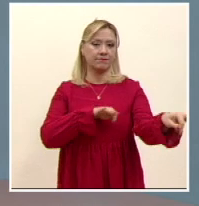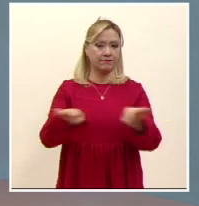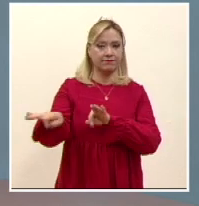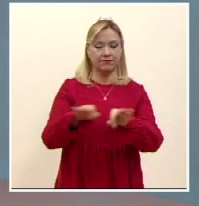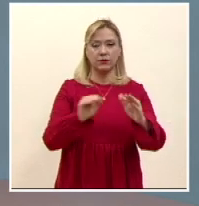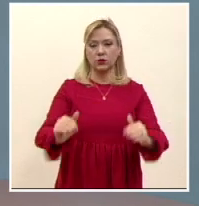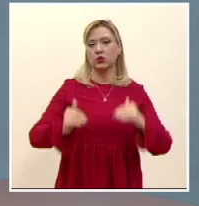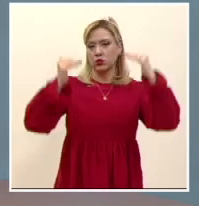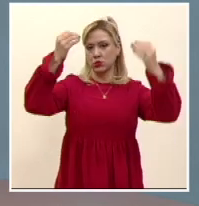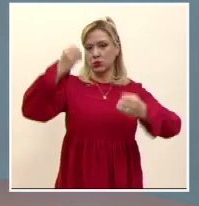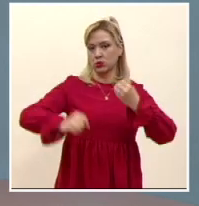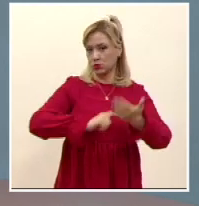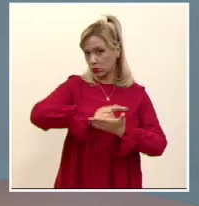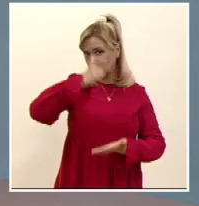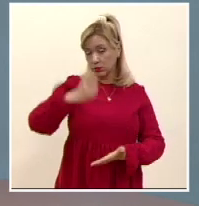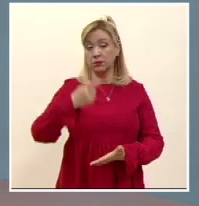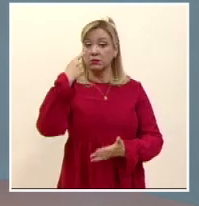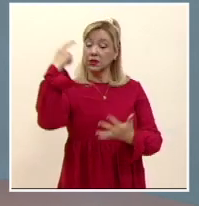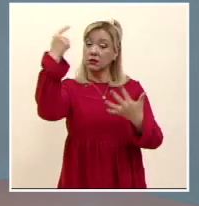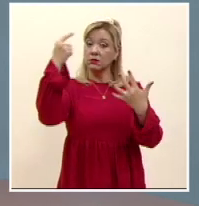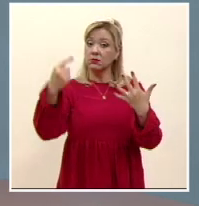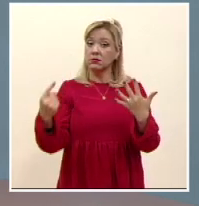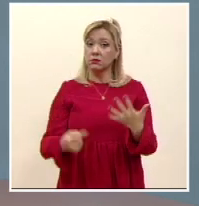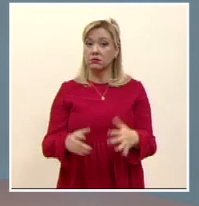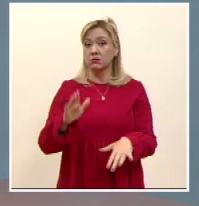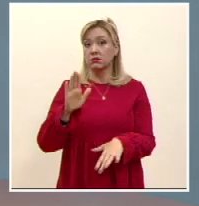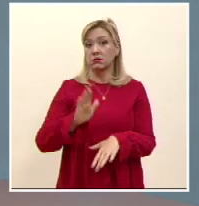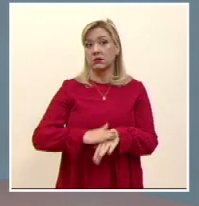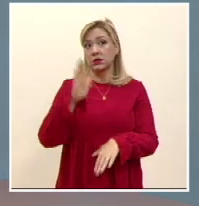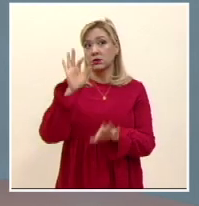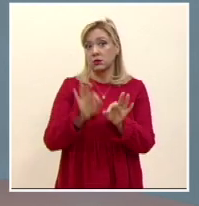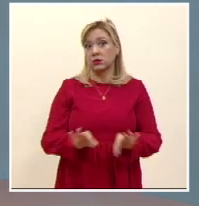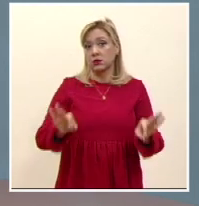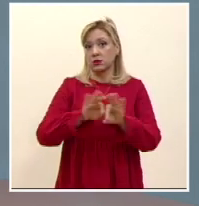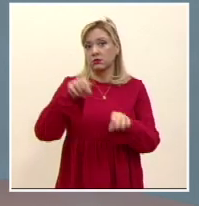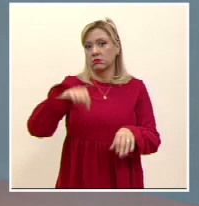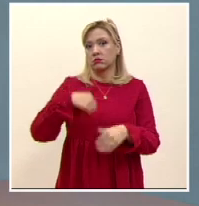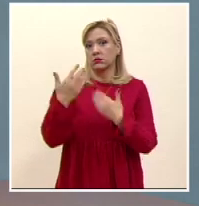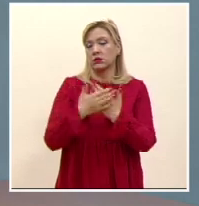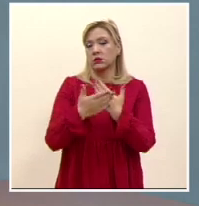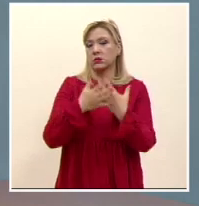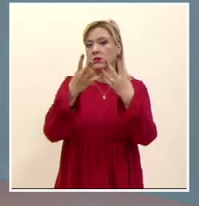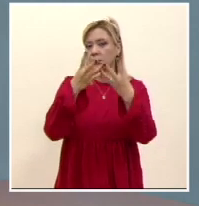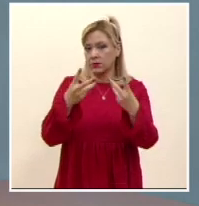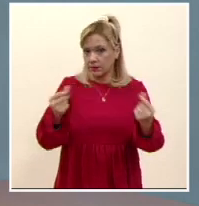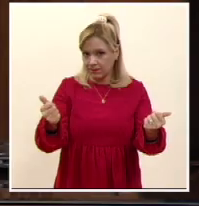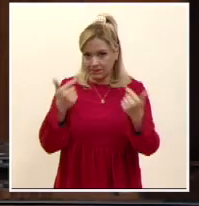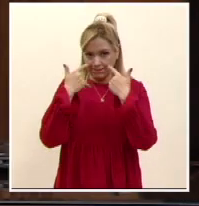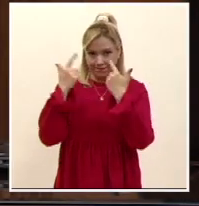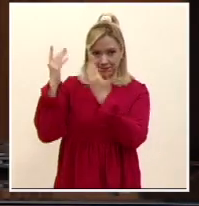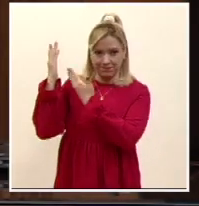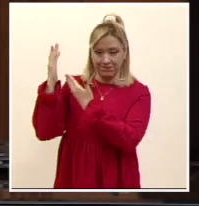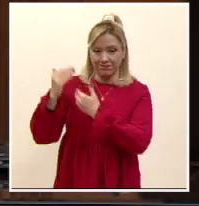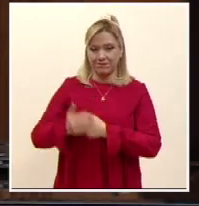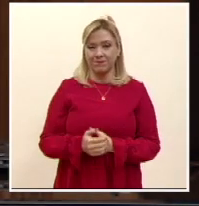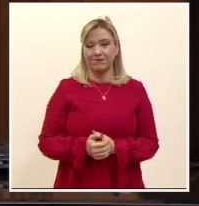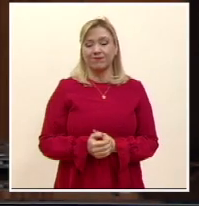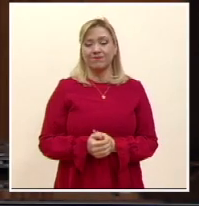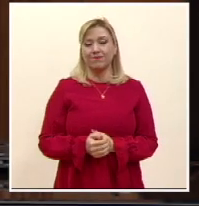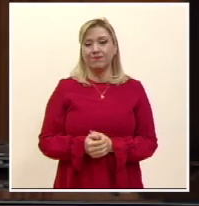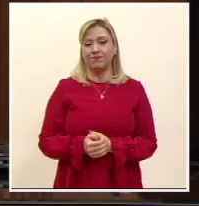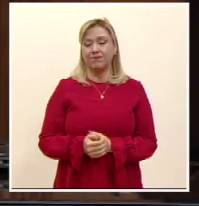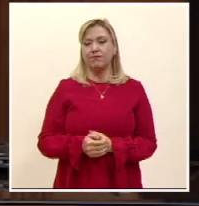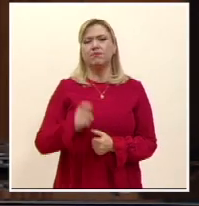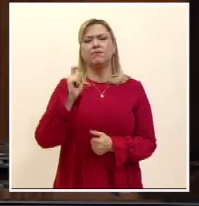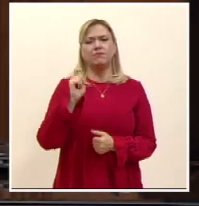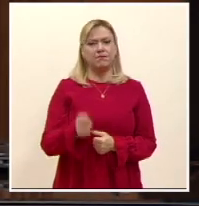son algunos de los asuntos más destacados que resolverá el Pleno de Ministros. La ministra presidenta